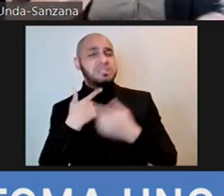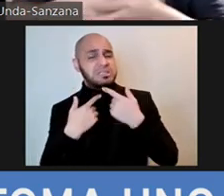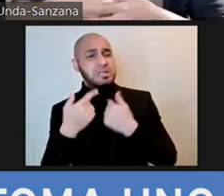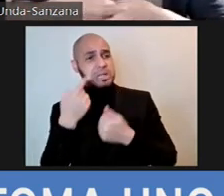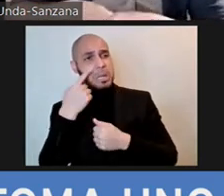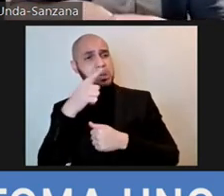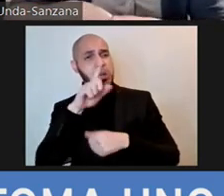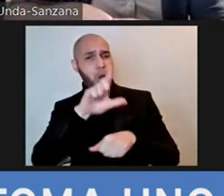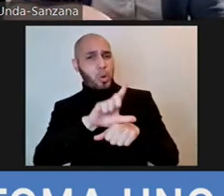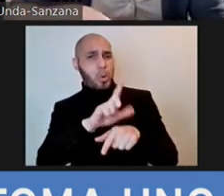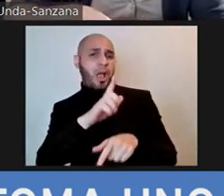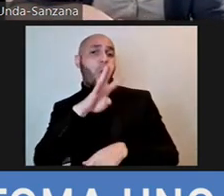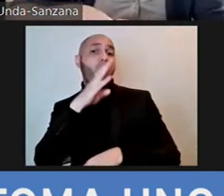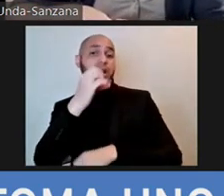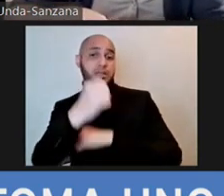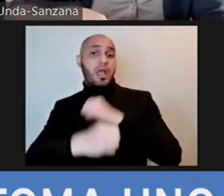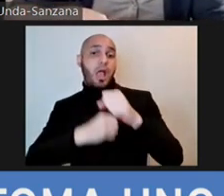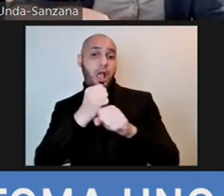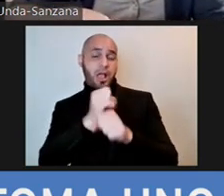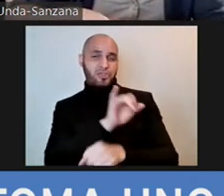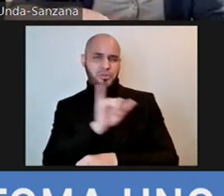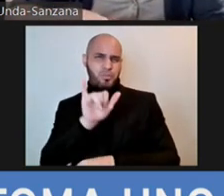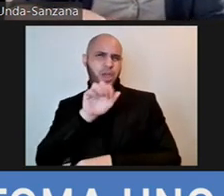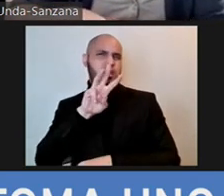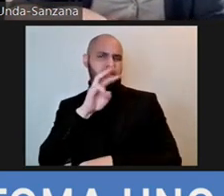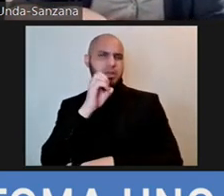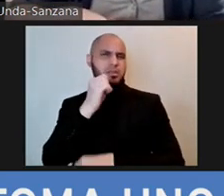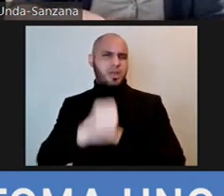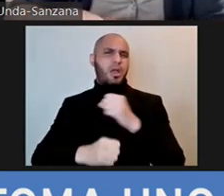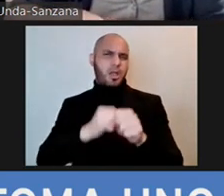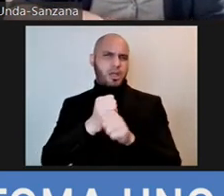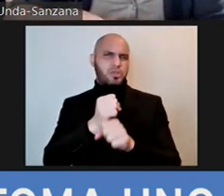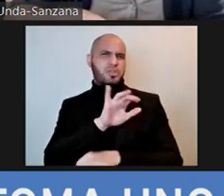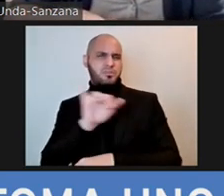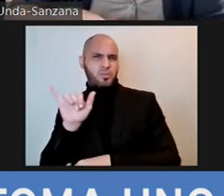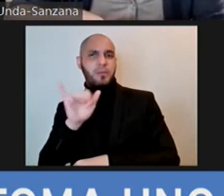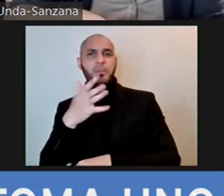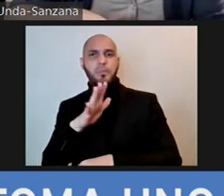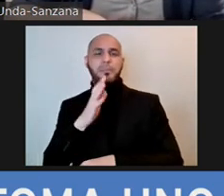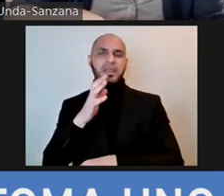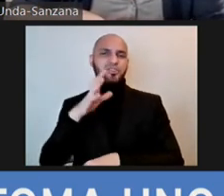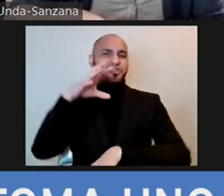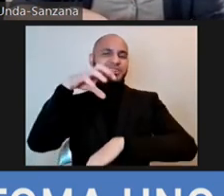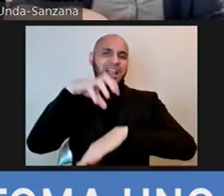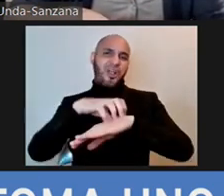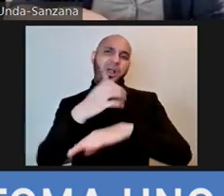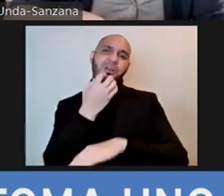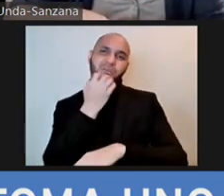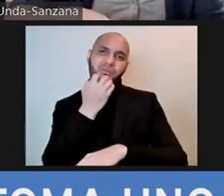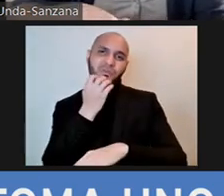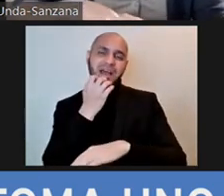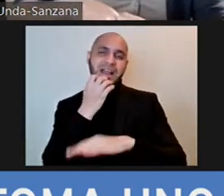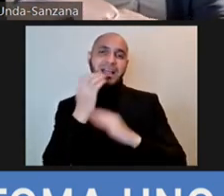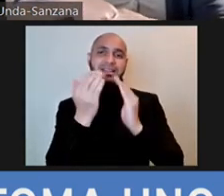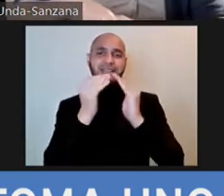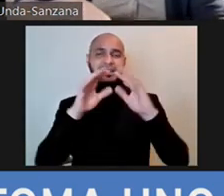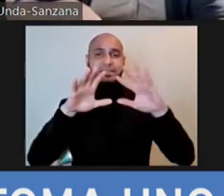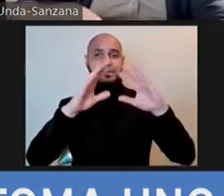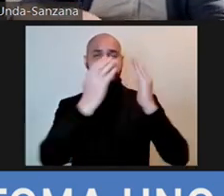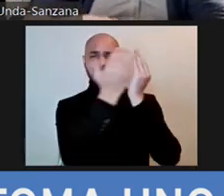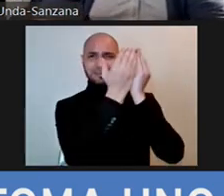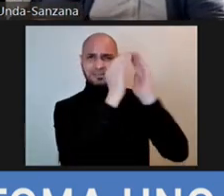interesarse 40 años más tarde, 30 o 40 años más tarde, en la región de Antofagasta para la instalación de